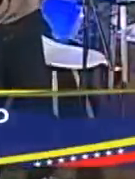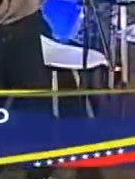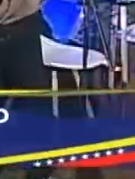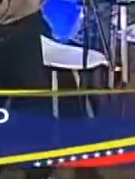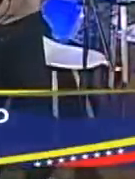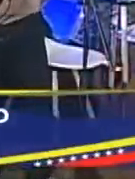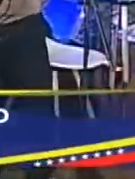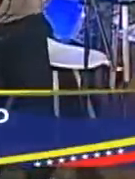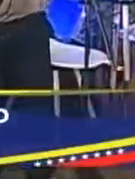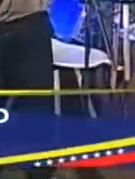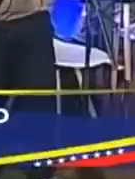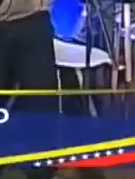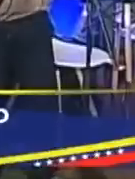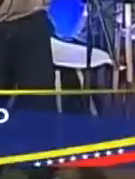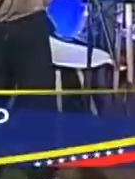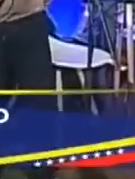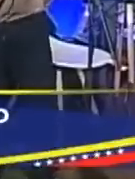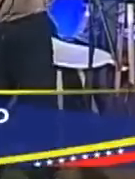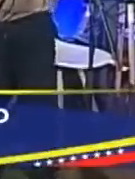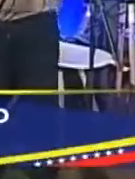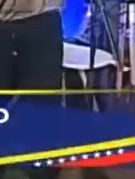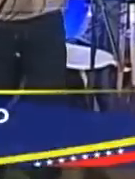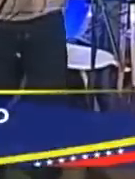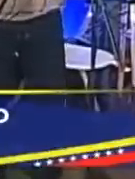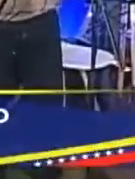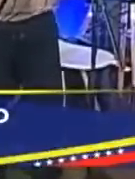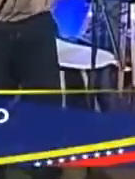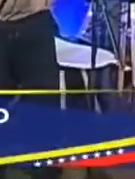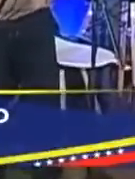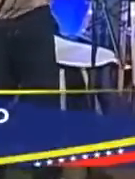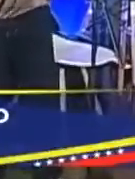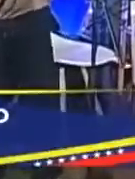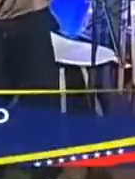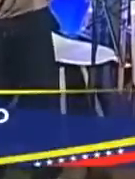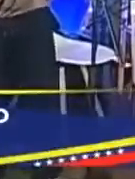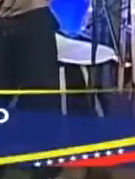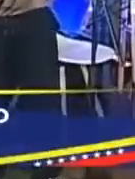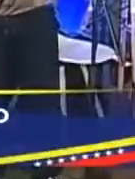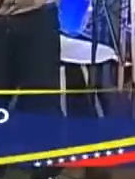Jesucristo sacó los mercaderes del templo.